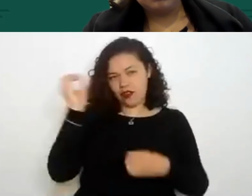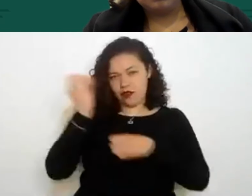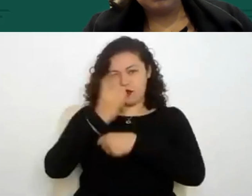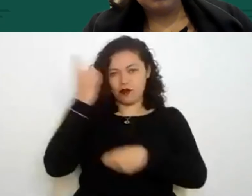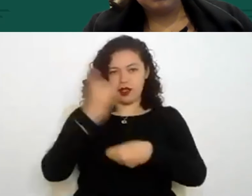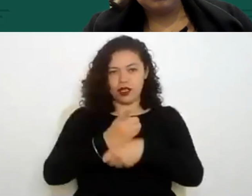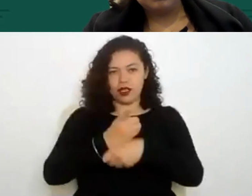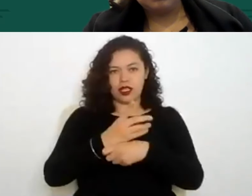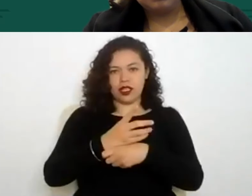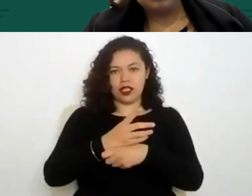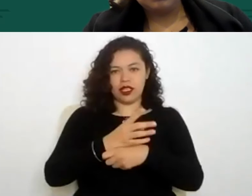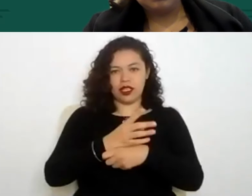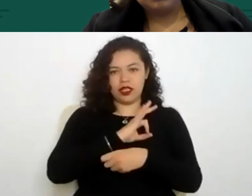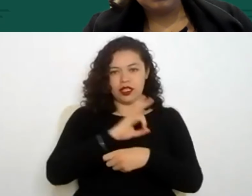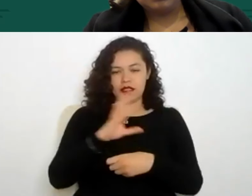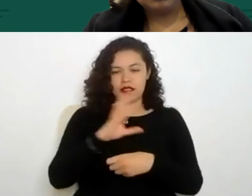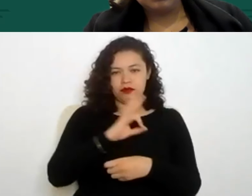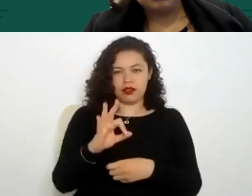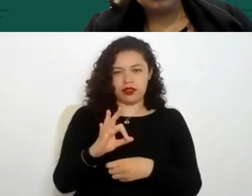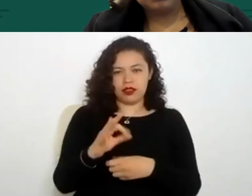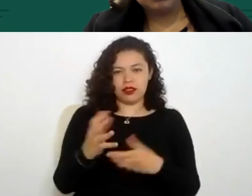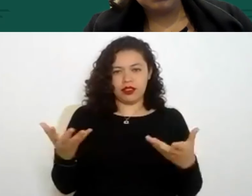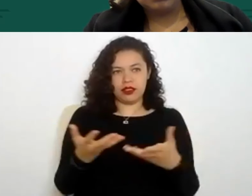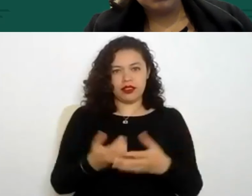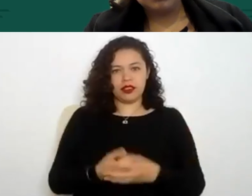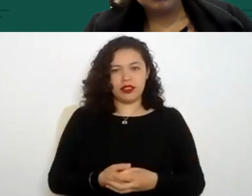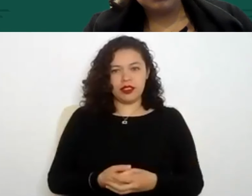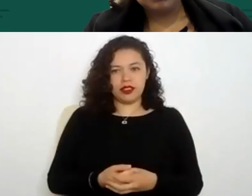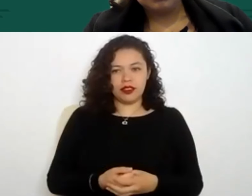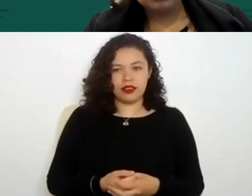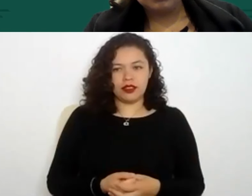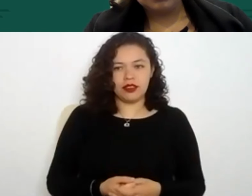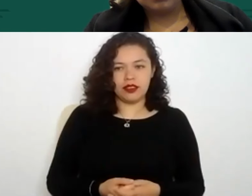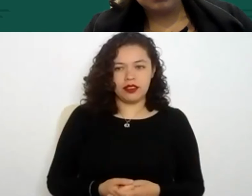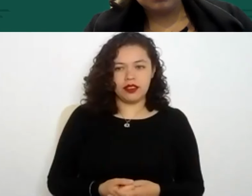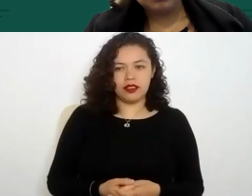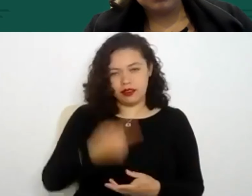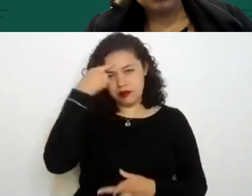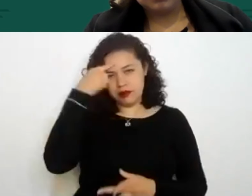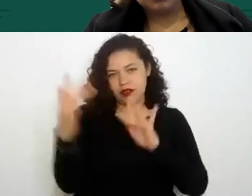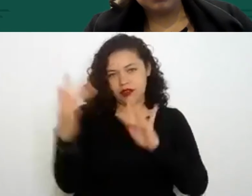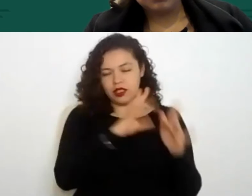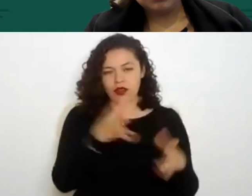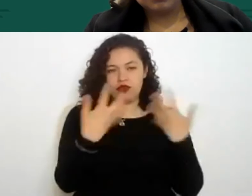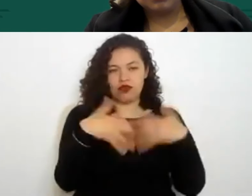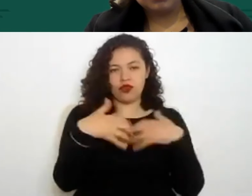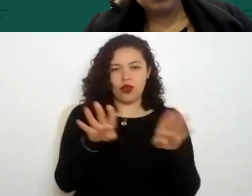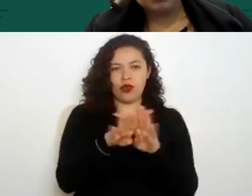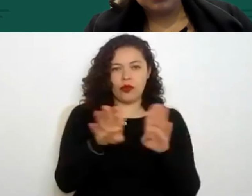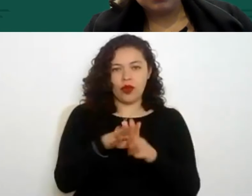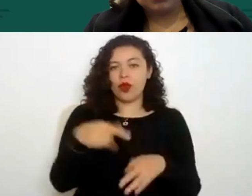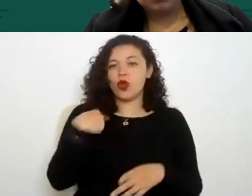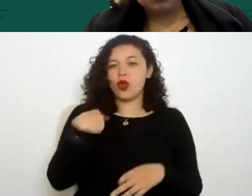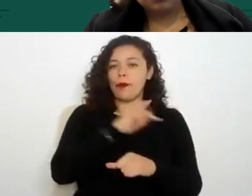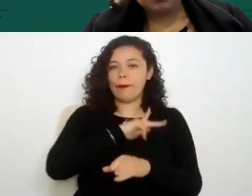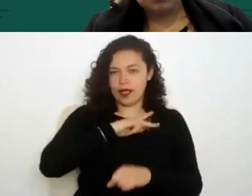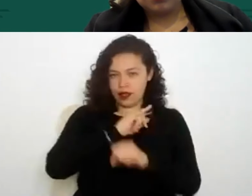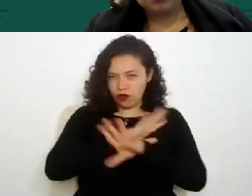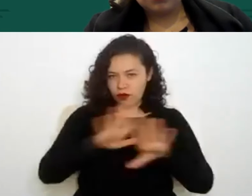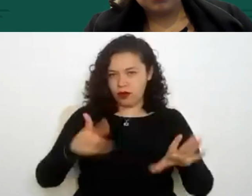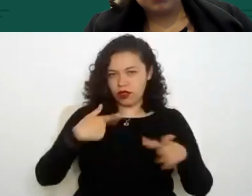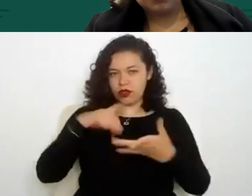oportunidades. ¿Cómo nos podemos poner en contacto y cómo funciona? Ahí les dejo aquí ya mi celular y mi correo